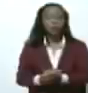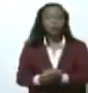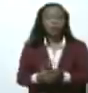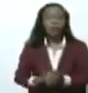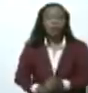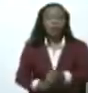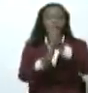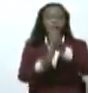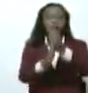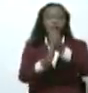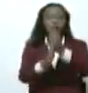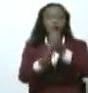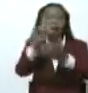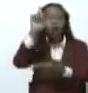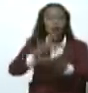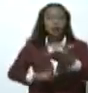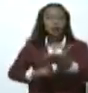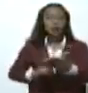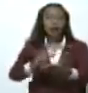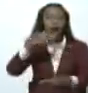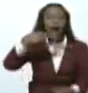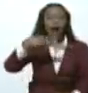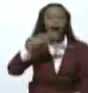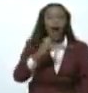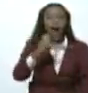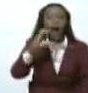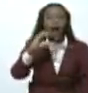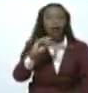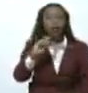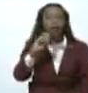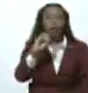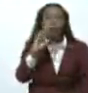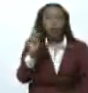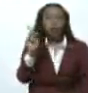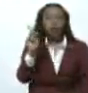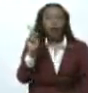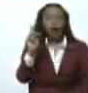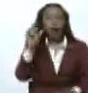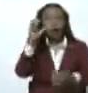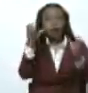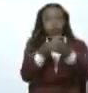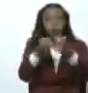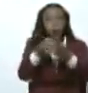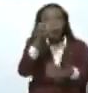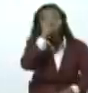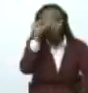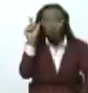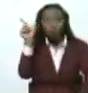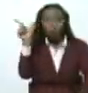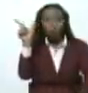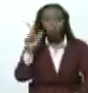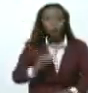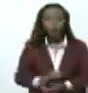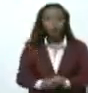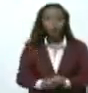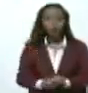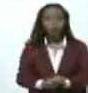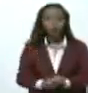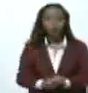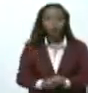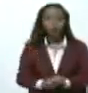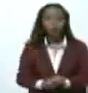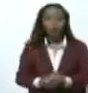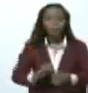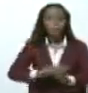encabeza la lista Héctor Vicente Rodríguez Castro, del Partido Socialista Unido de Venezuela, con